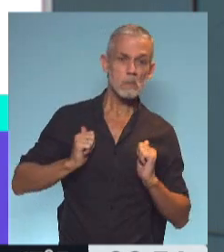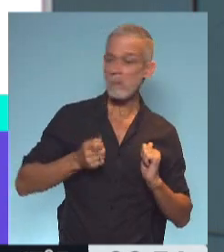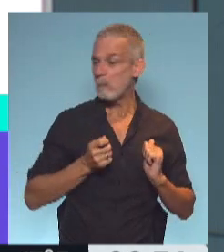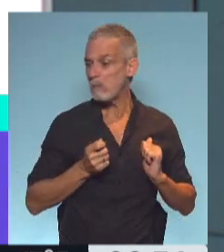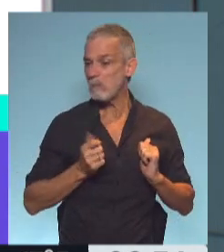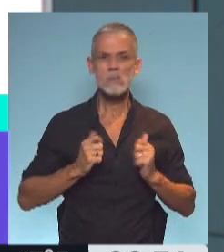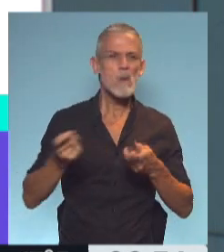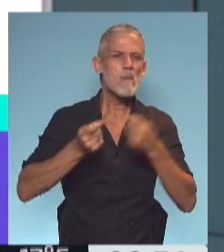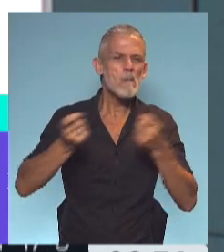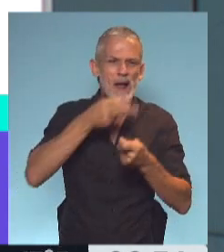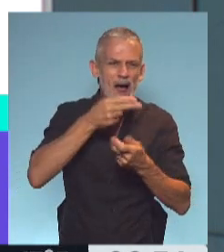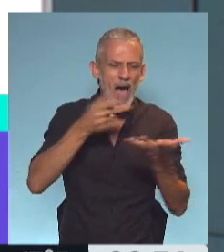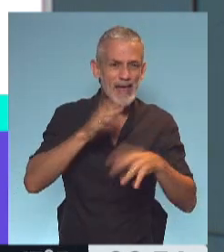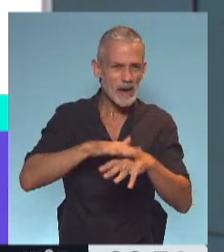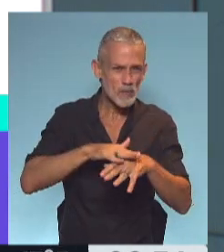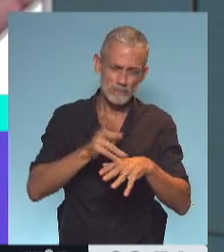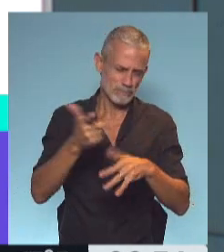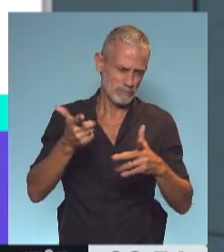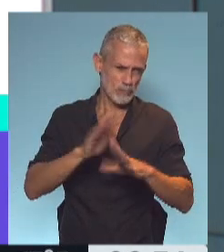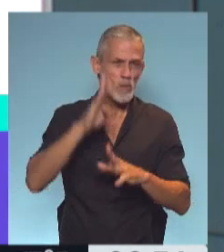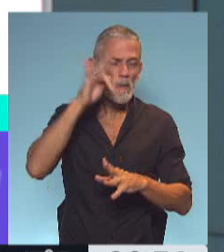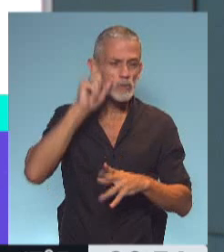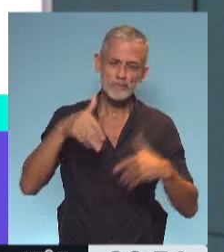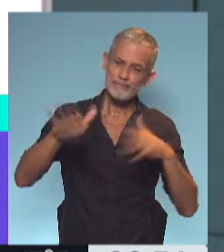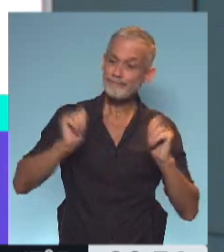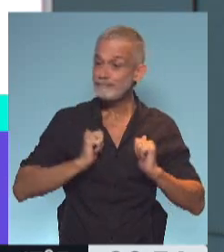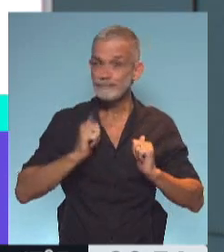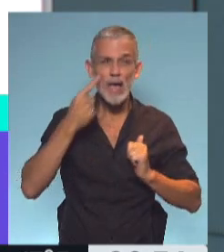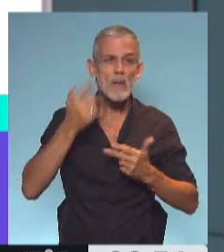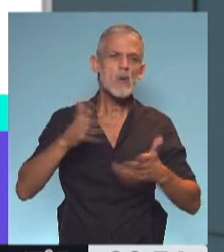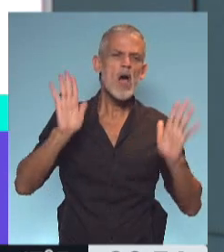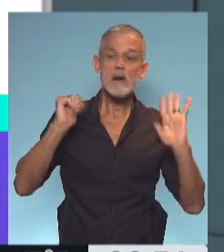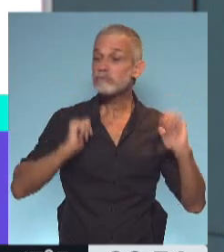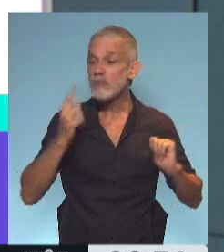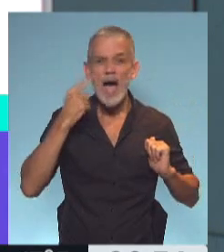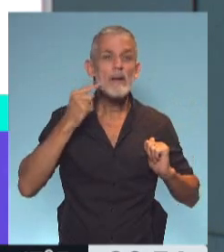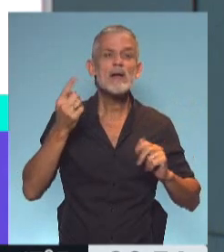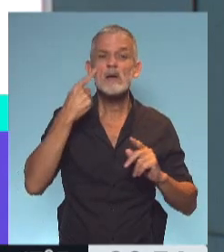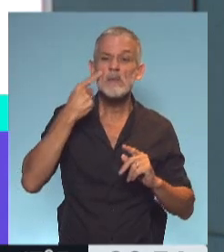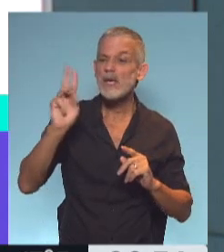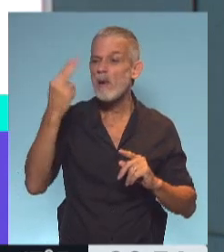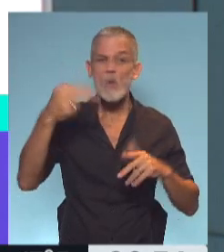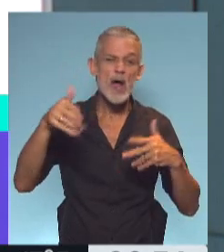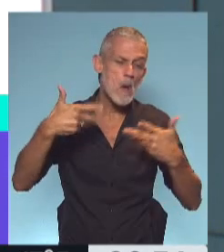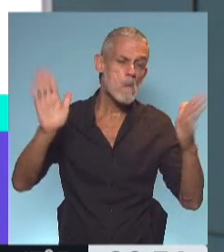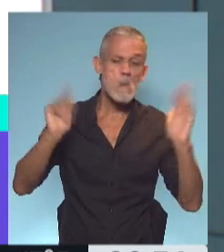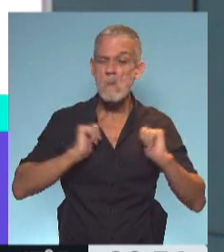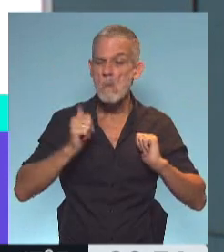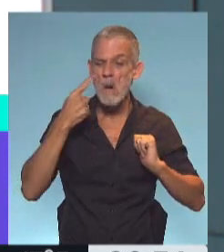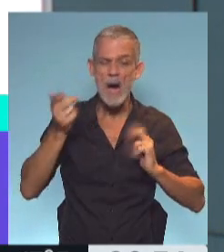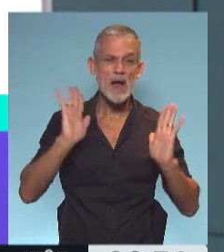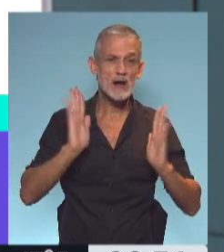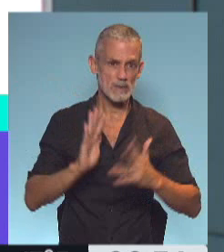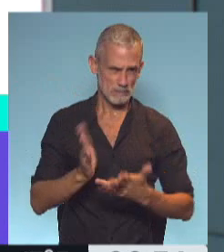una nación. Con responsabilidad. Y lo que hizo fue dejar que cada uno, y él dijo, bueno, que vivan los que tengan que vivir, que mueran los que tengan que morir.